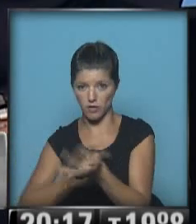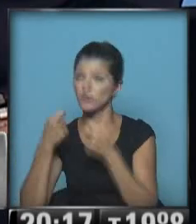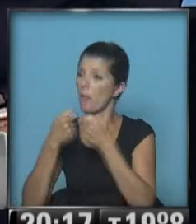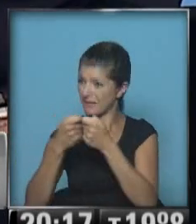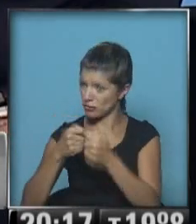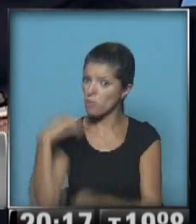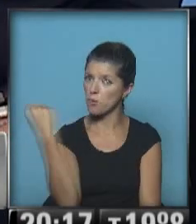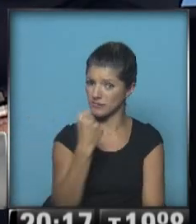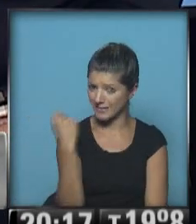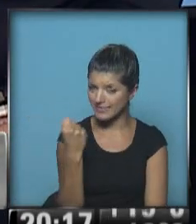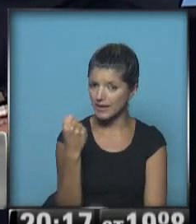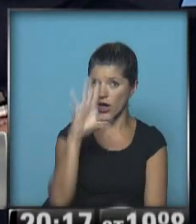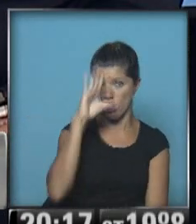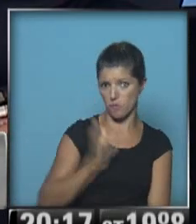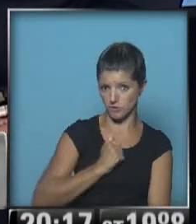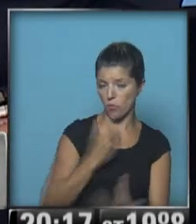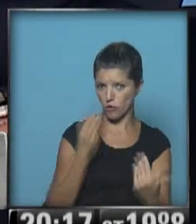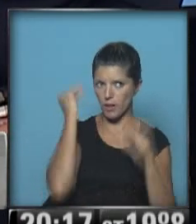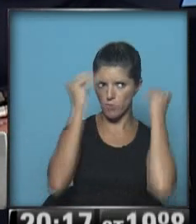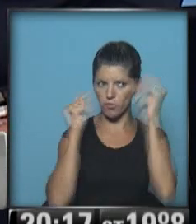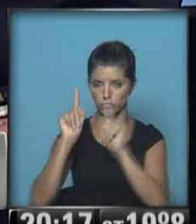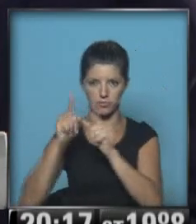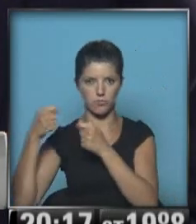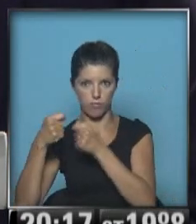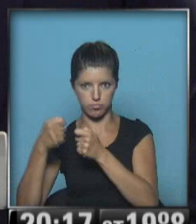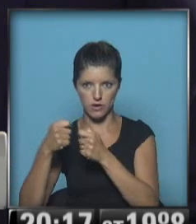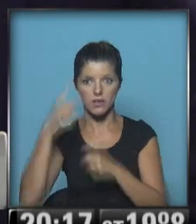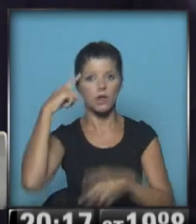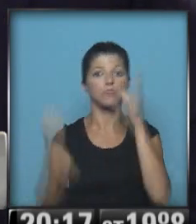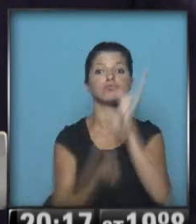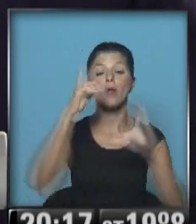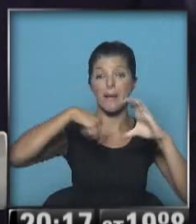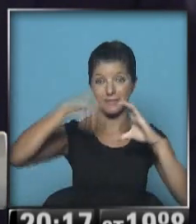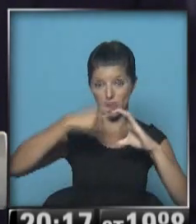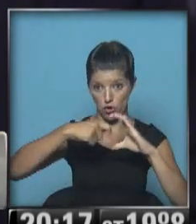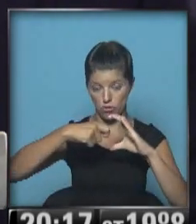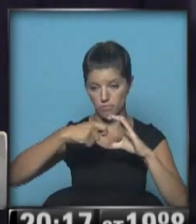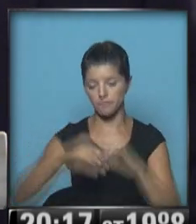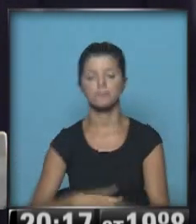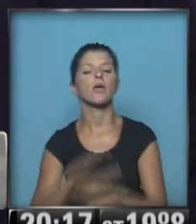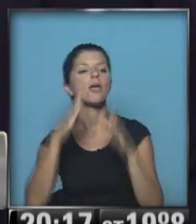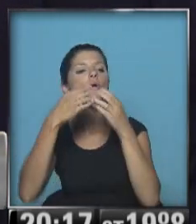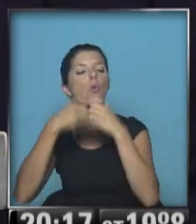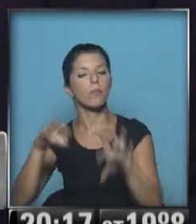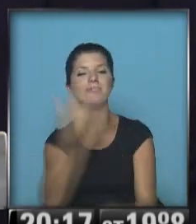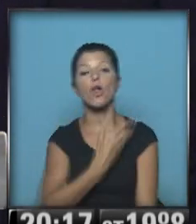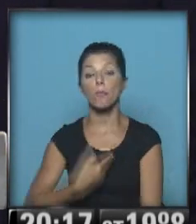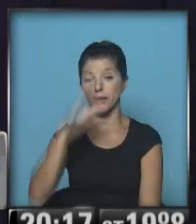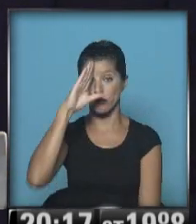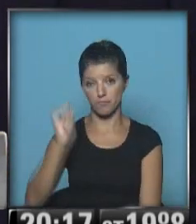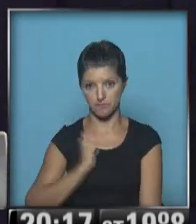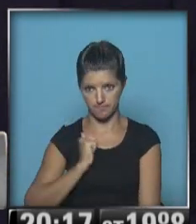grande los militares podrían estar preocupados como para hacer este video al principio de la dictadura eh la